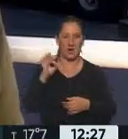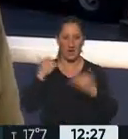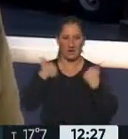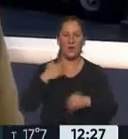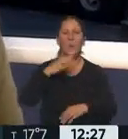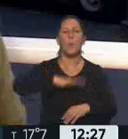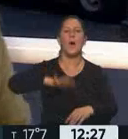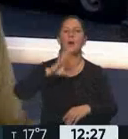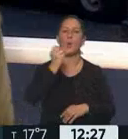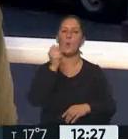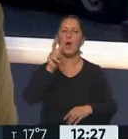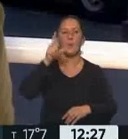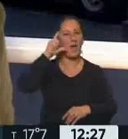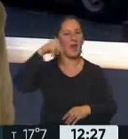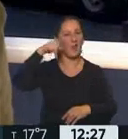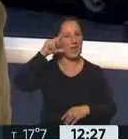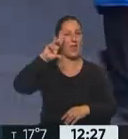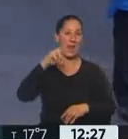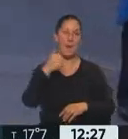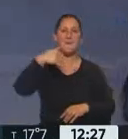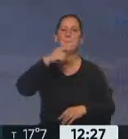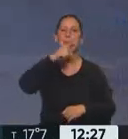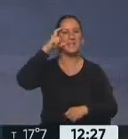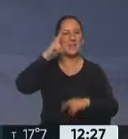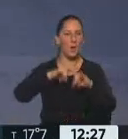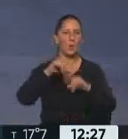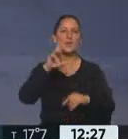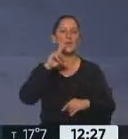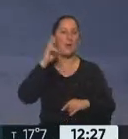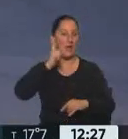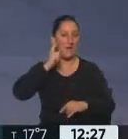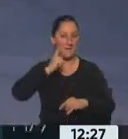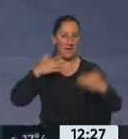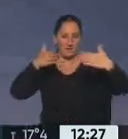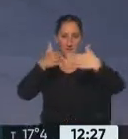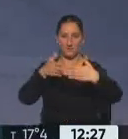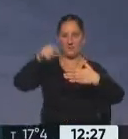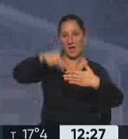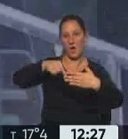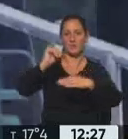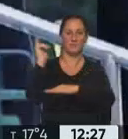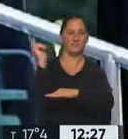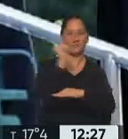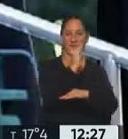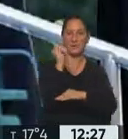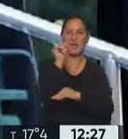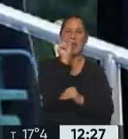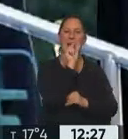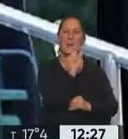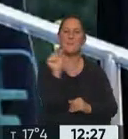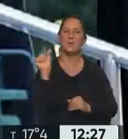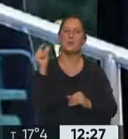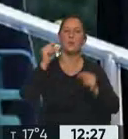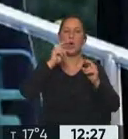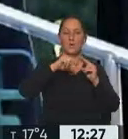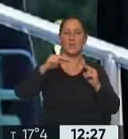de Balvanera, Mateu y Rivadavia en este momento es la locación elegida hoy para un capítulo más de la